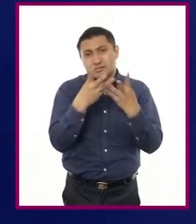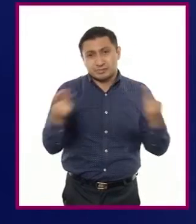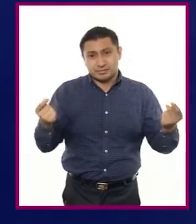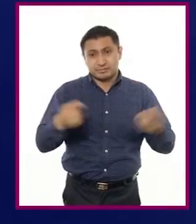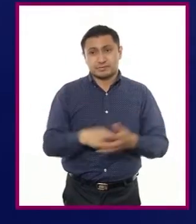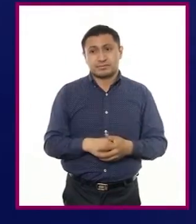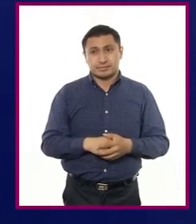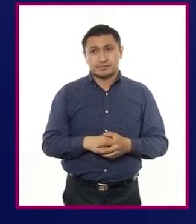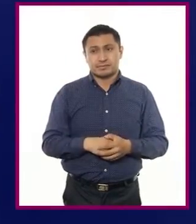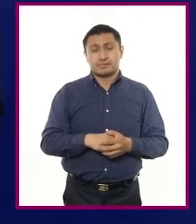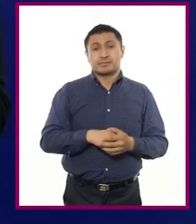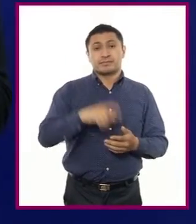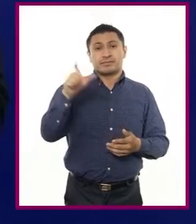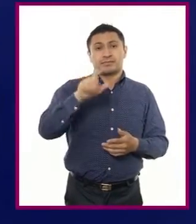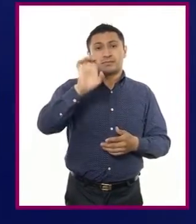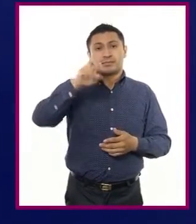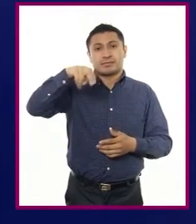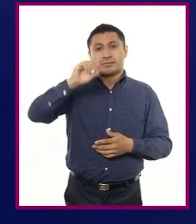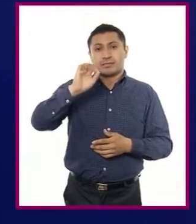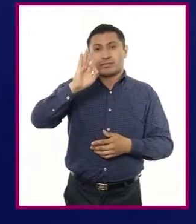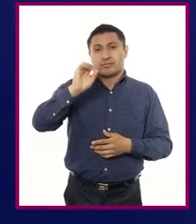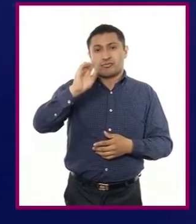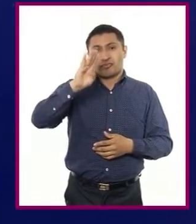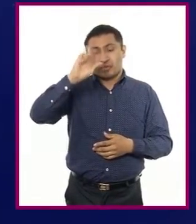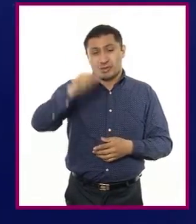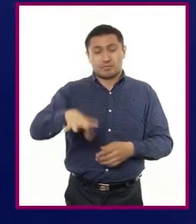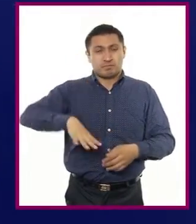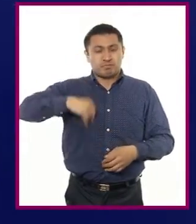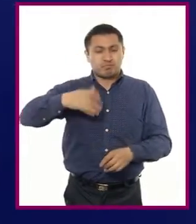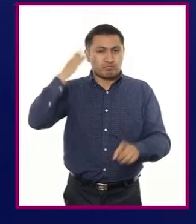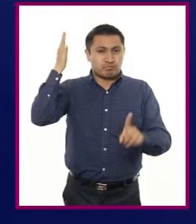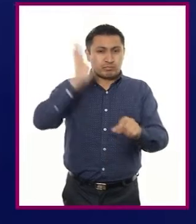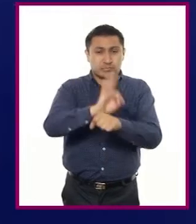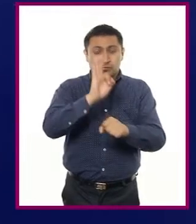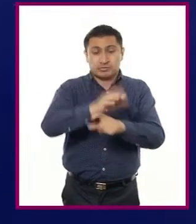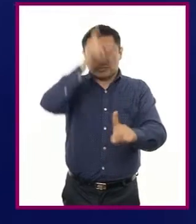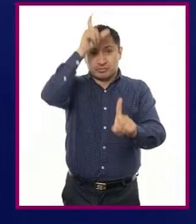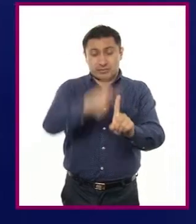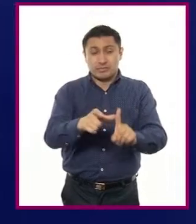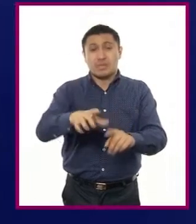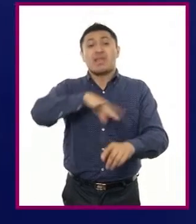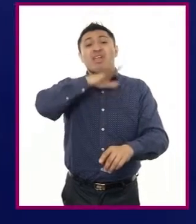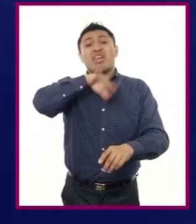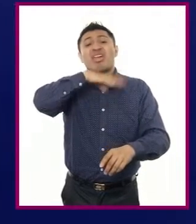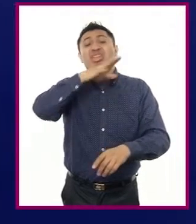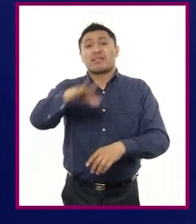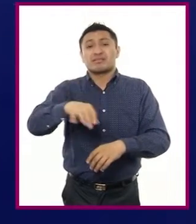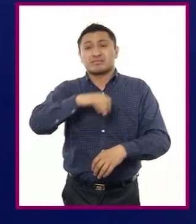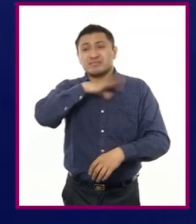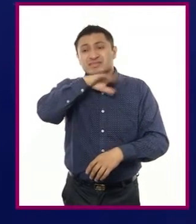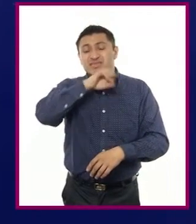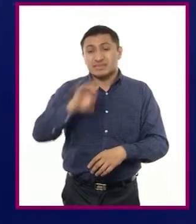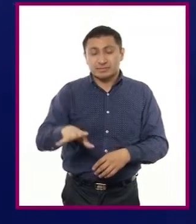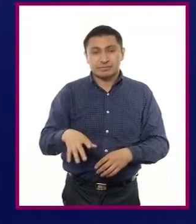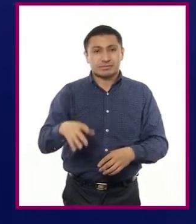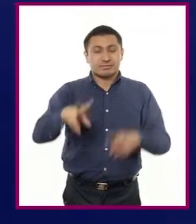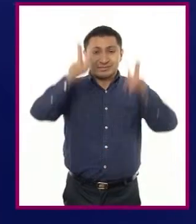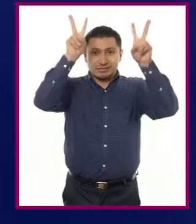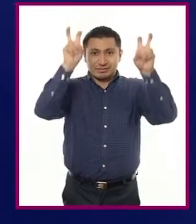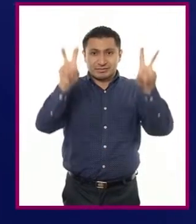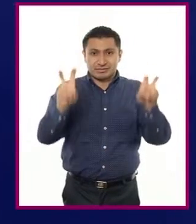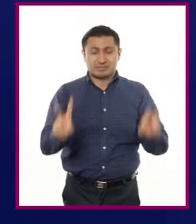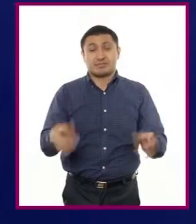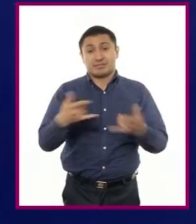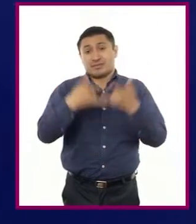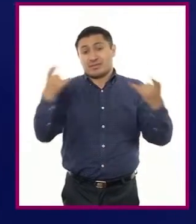solucionarlos. La xenofobia, la lucha por la identidad, la contaminación son temas tratados en las historietas que hemos presentado